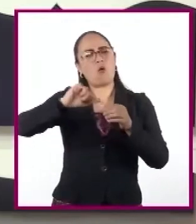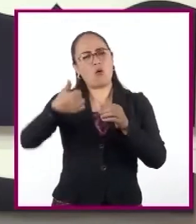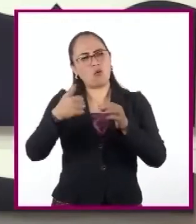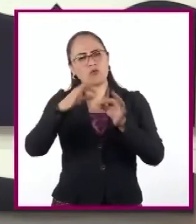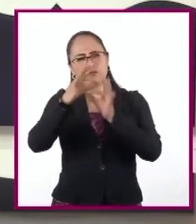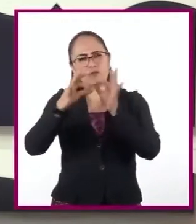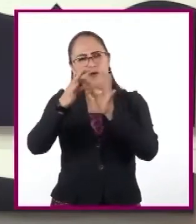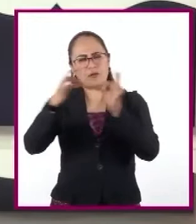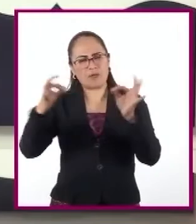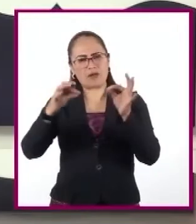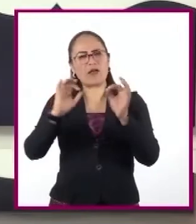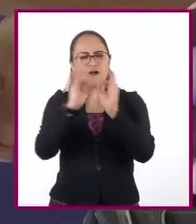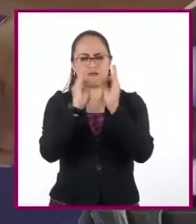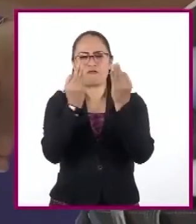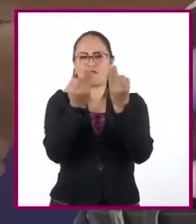sí. el modelo.